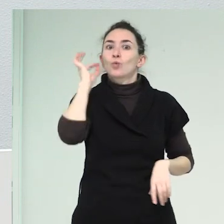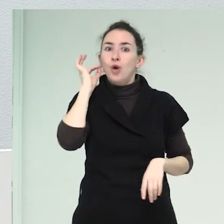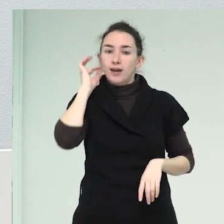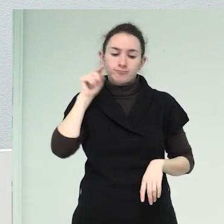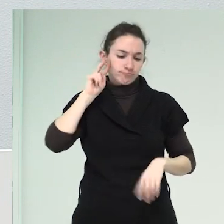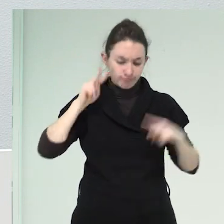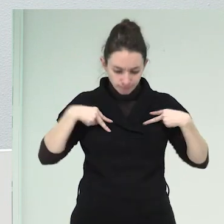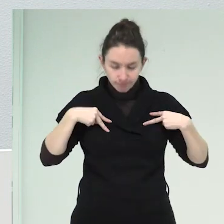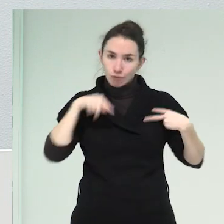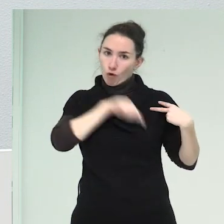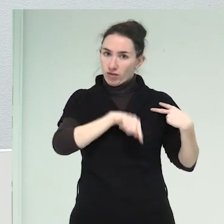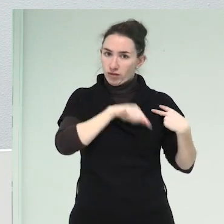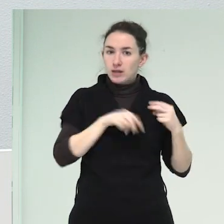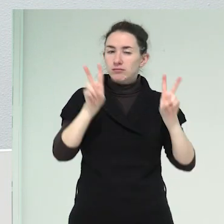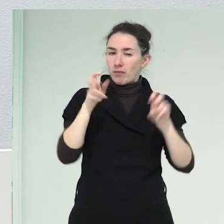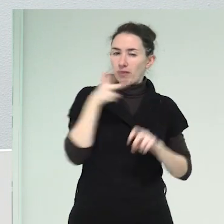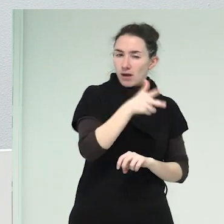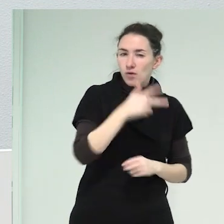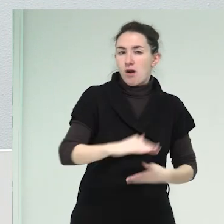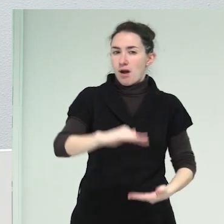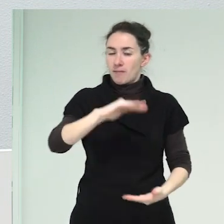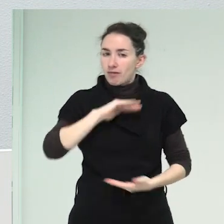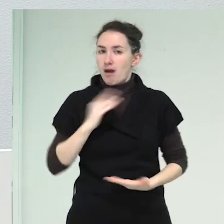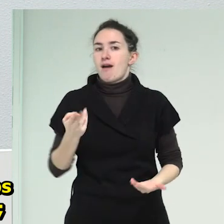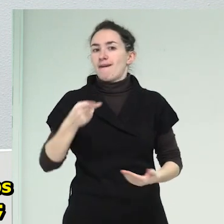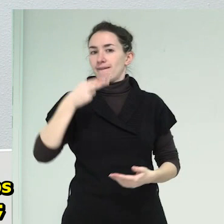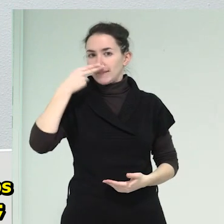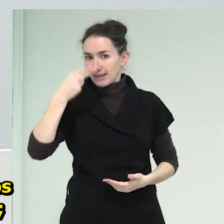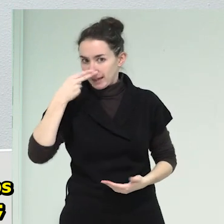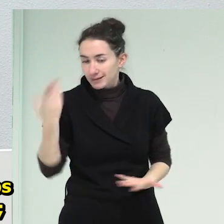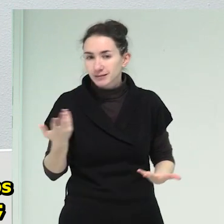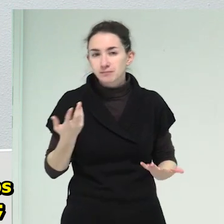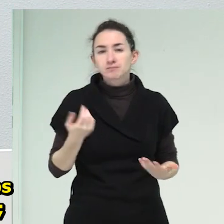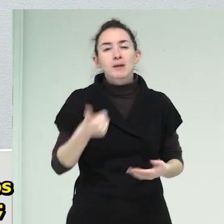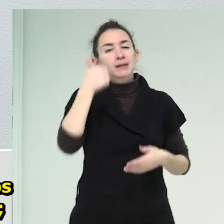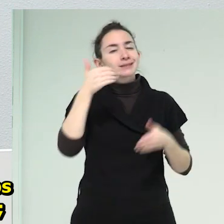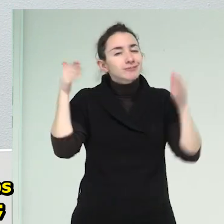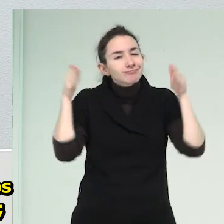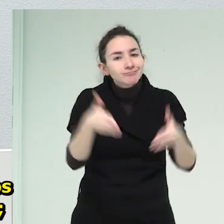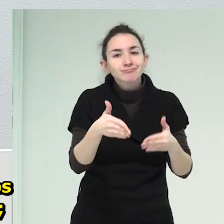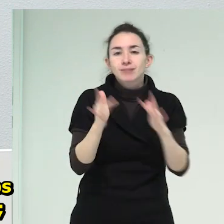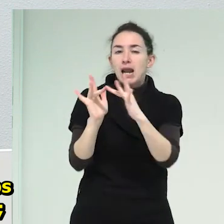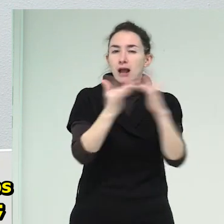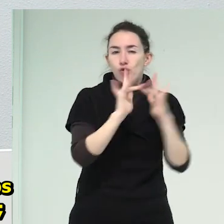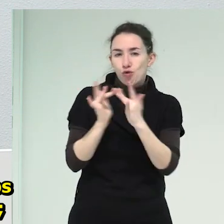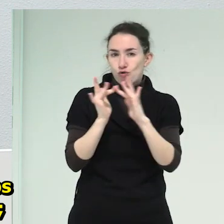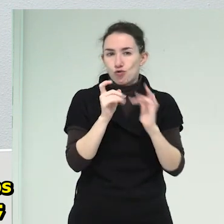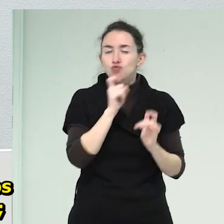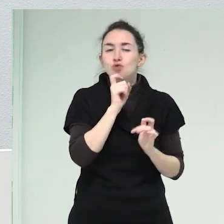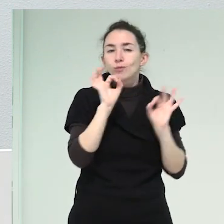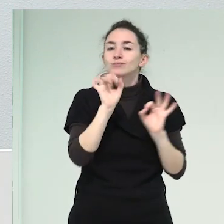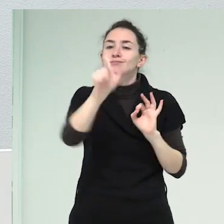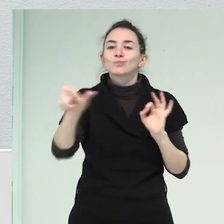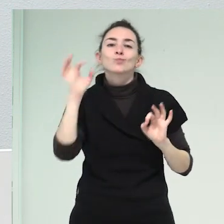conciencia de nuestros derechos, capacidades e intereses, y de sobre todo cómo nos relacionamos con los intereses de otras